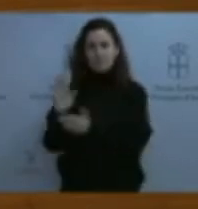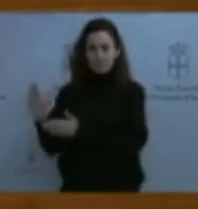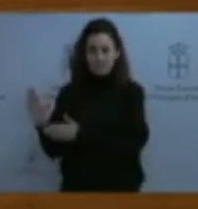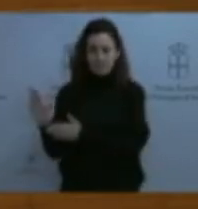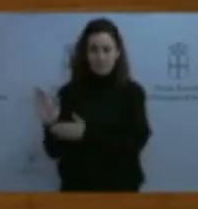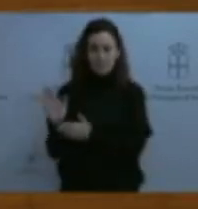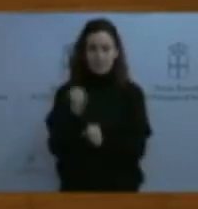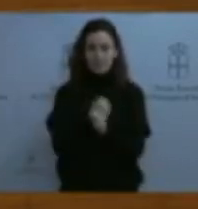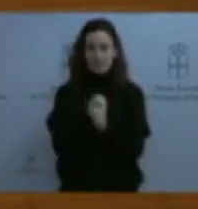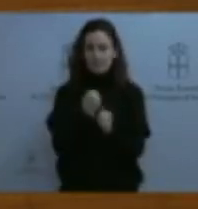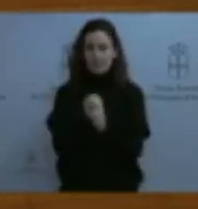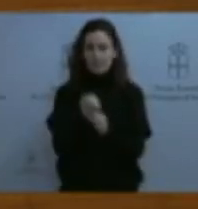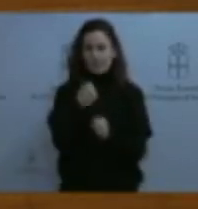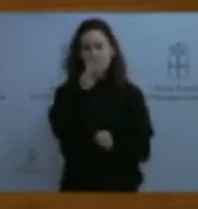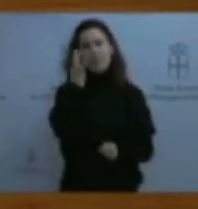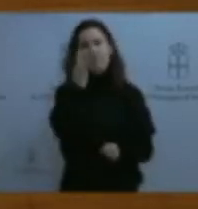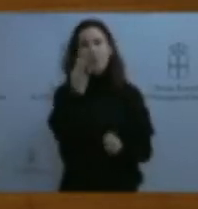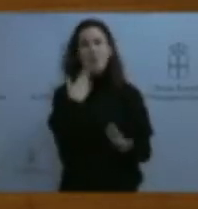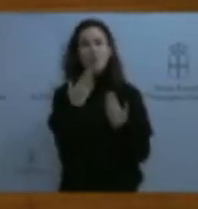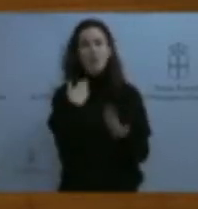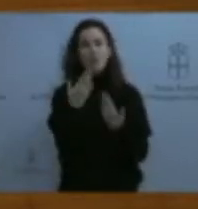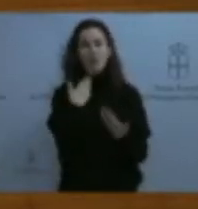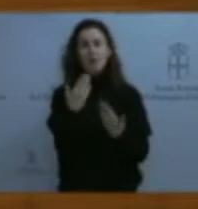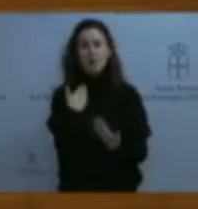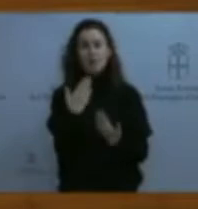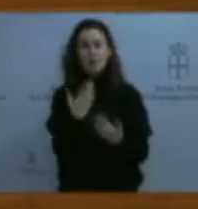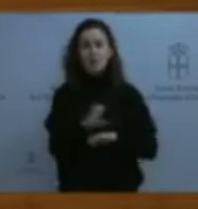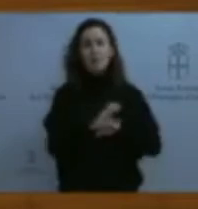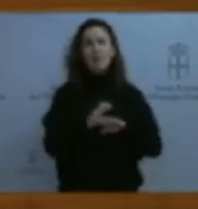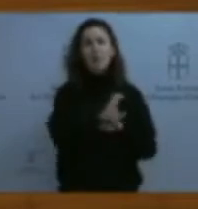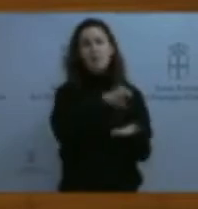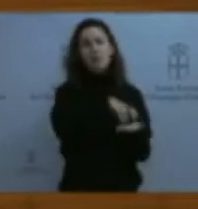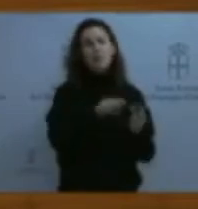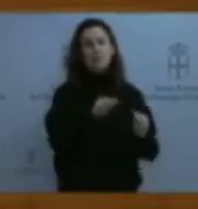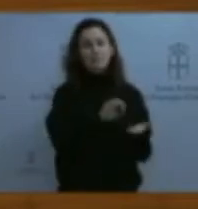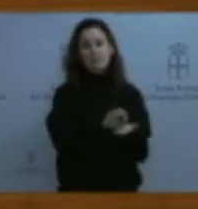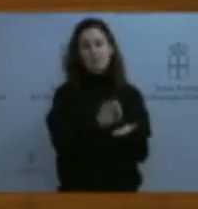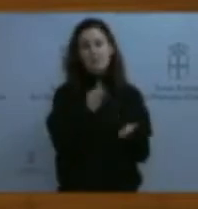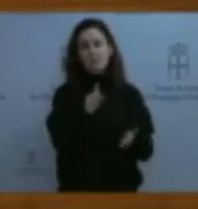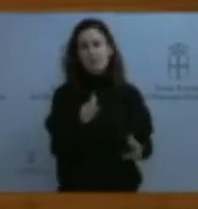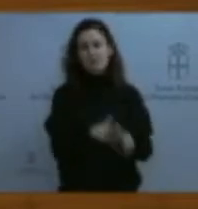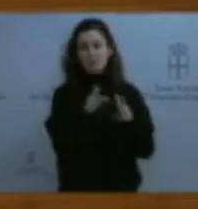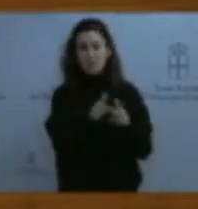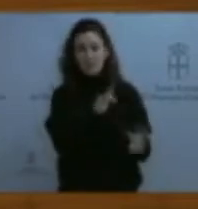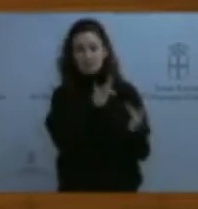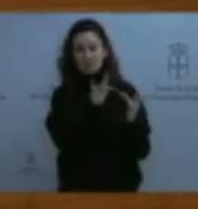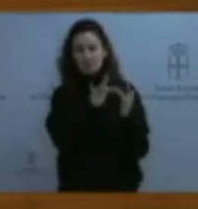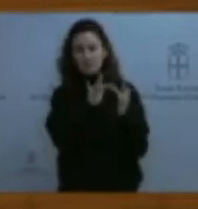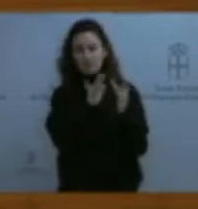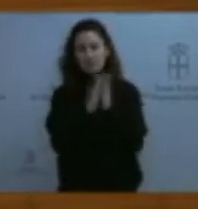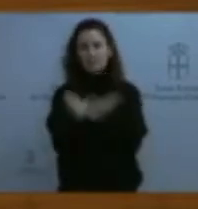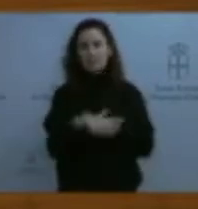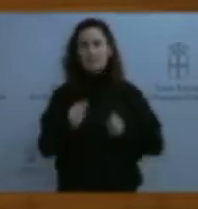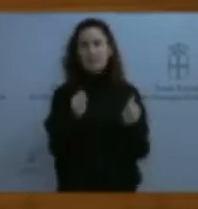los trabajadores, con un diálogo permanente con la Consejería de Servicios y Derechos Sociales a través de la Secretaría General